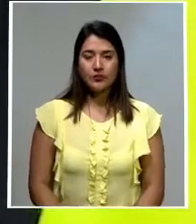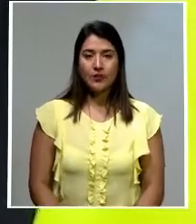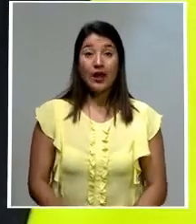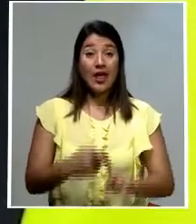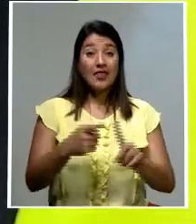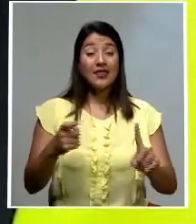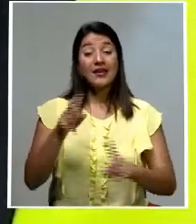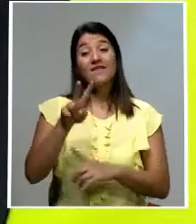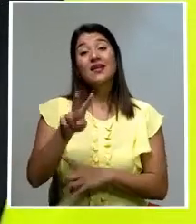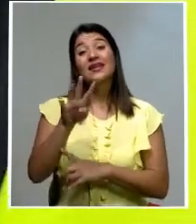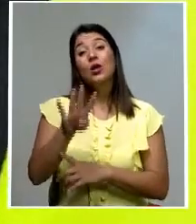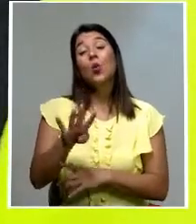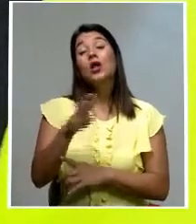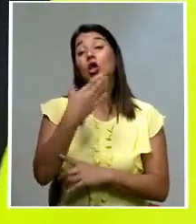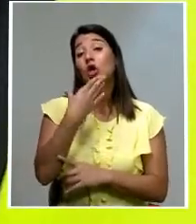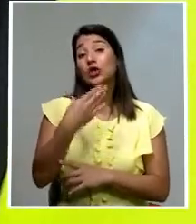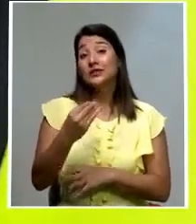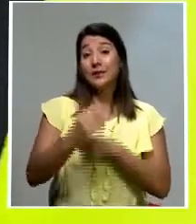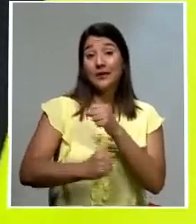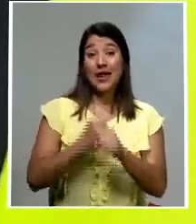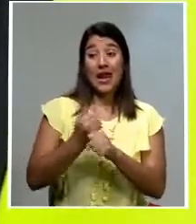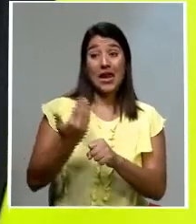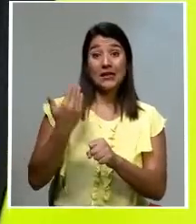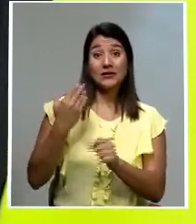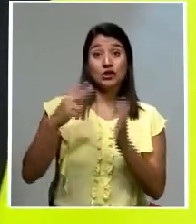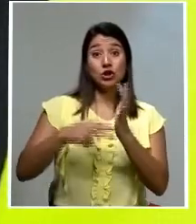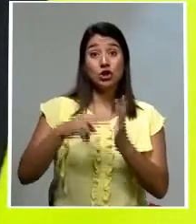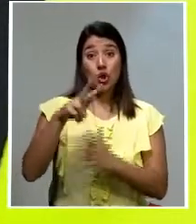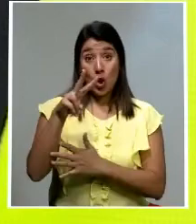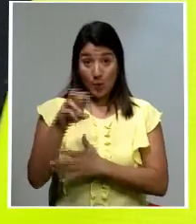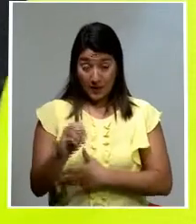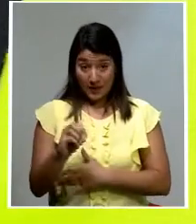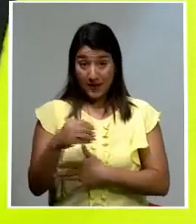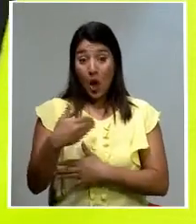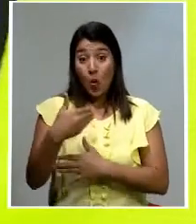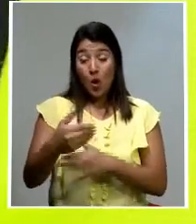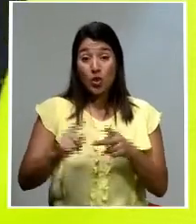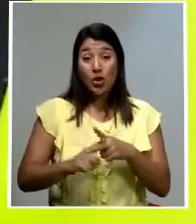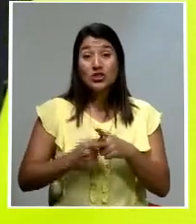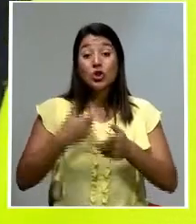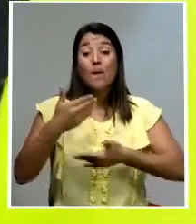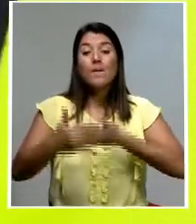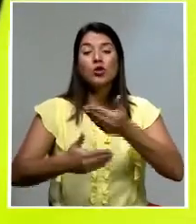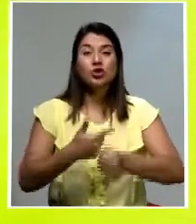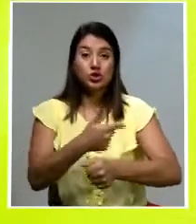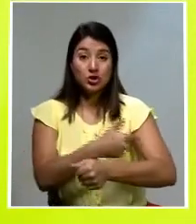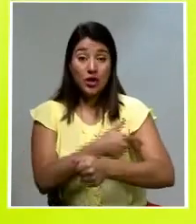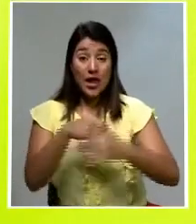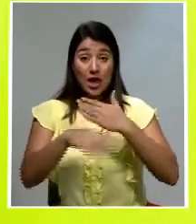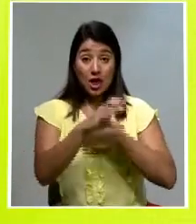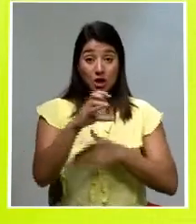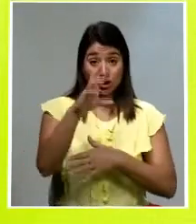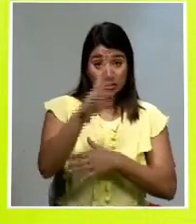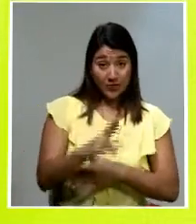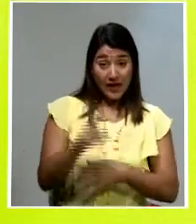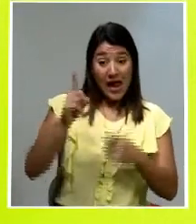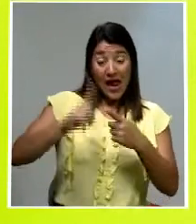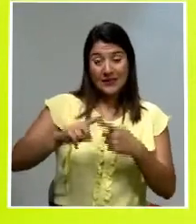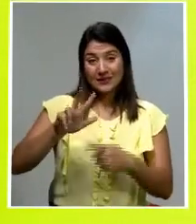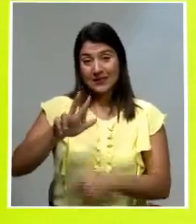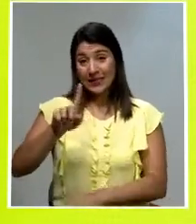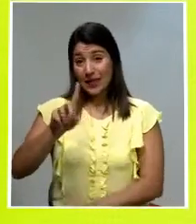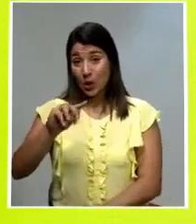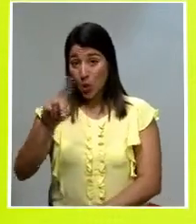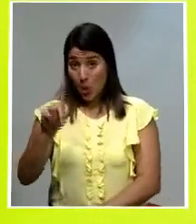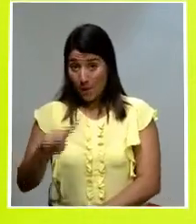Desde el 24 de diciembre del año 2020 que se da inicio a la campaña de vacunación hasta el 31 de marzo, la